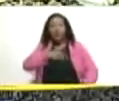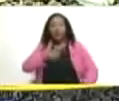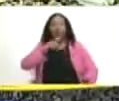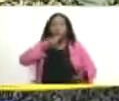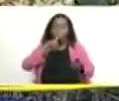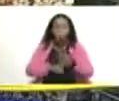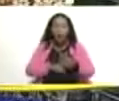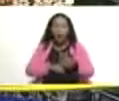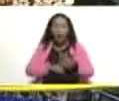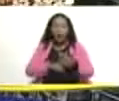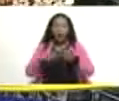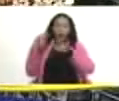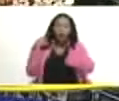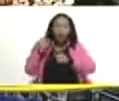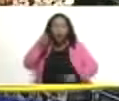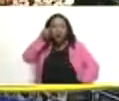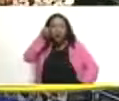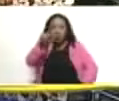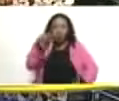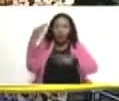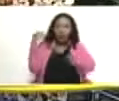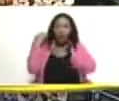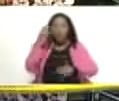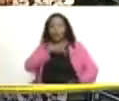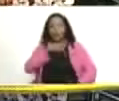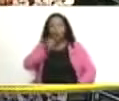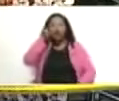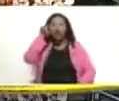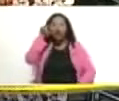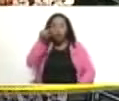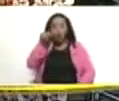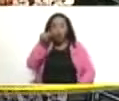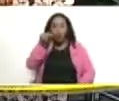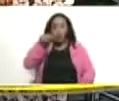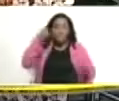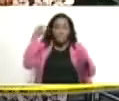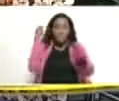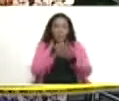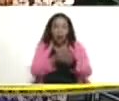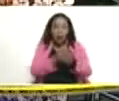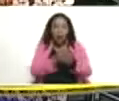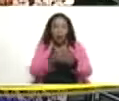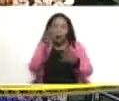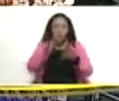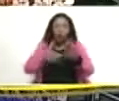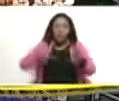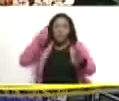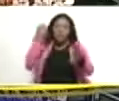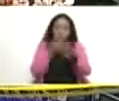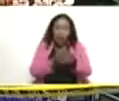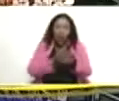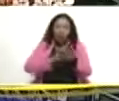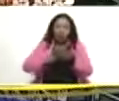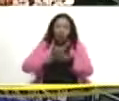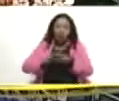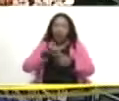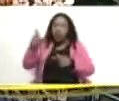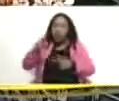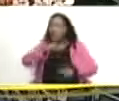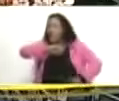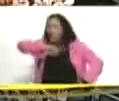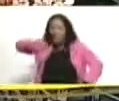cumple. Y usted encargado de la misión, usted pare los recursos y pare las soluciones. Se me va a parir, me